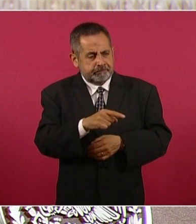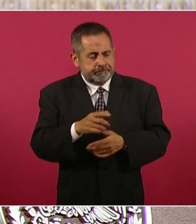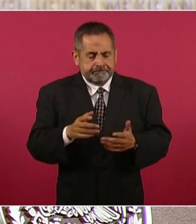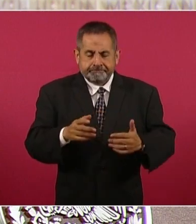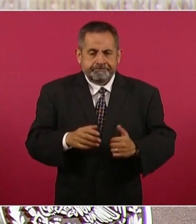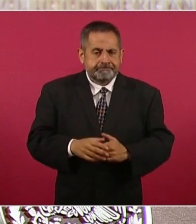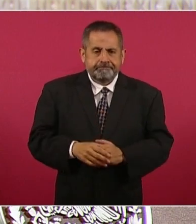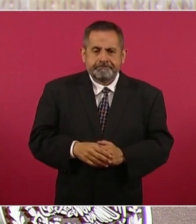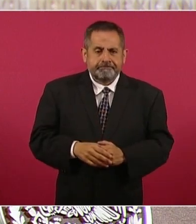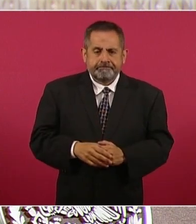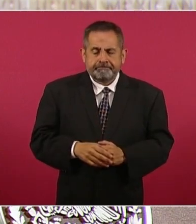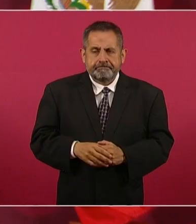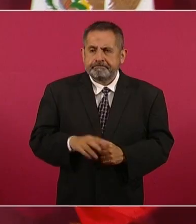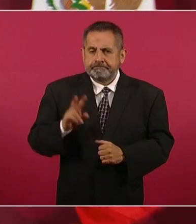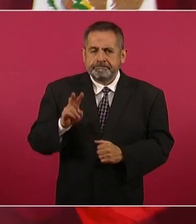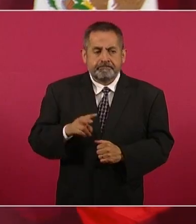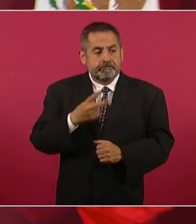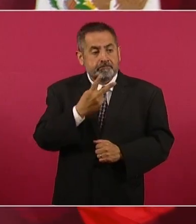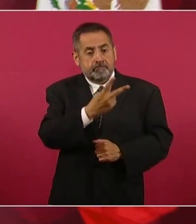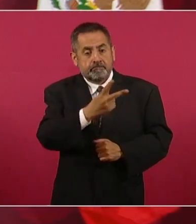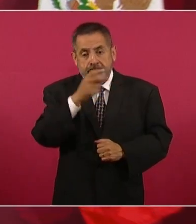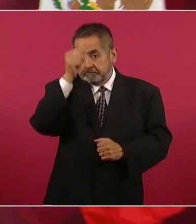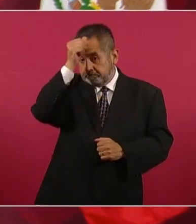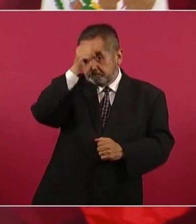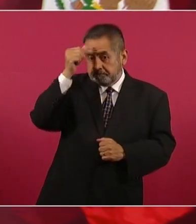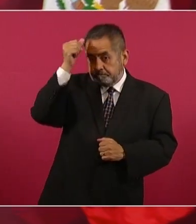de dos sacerdotes